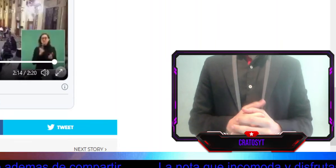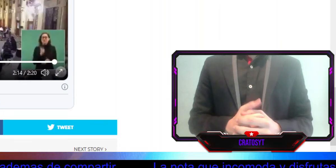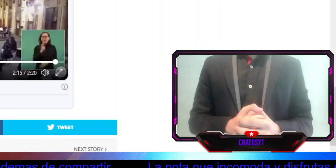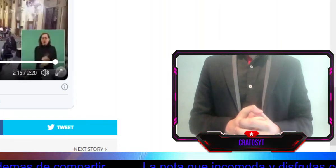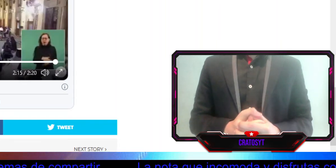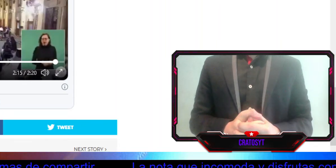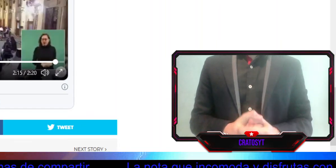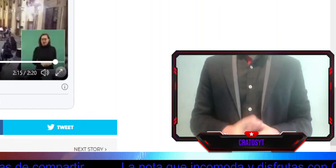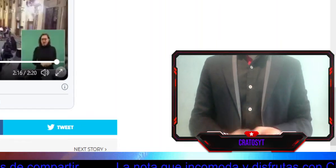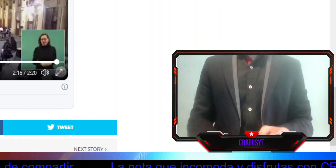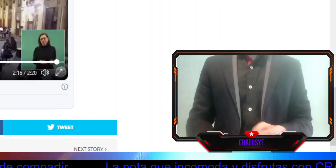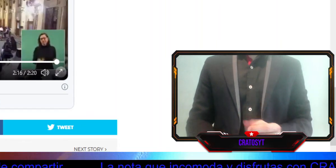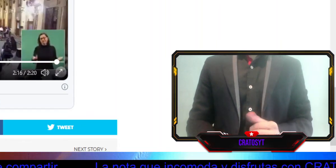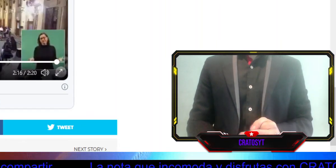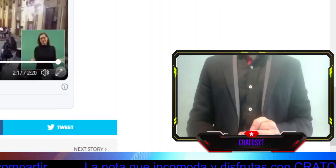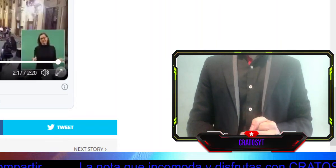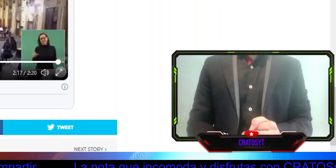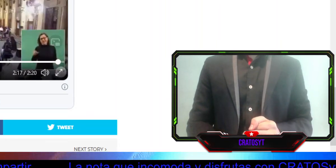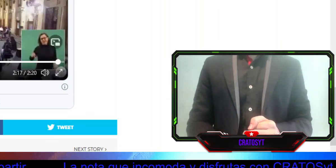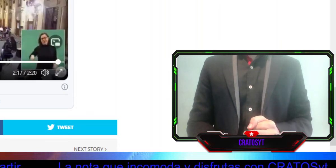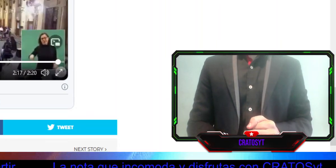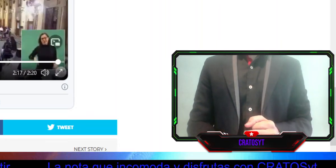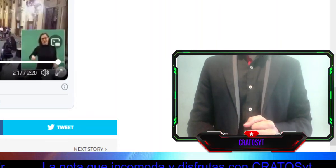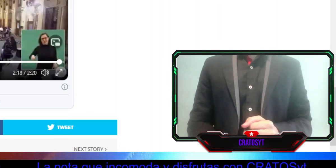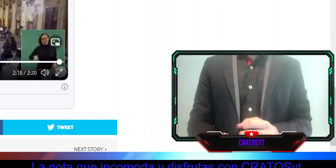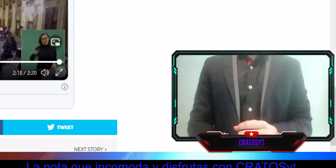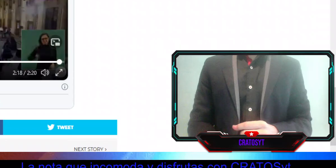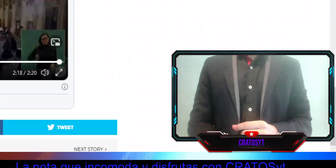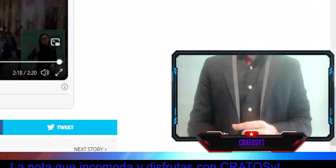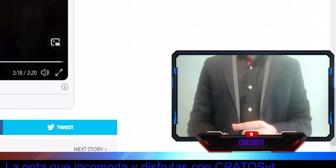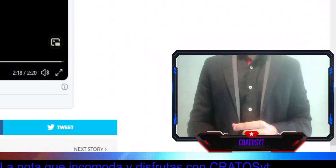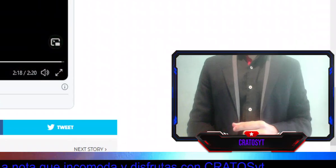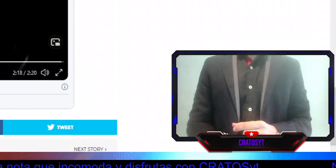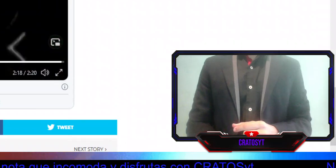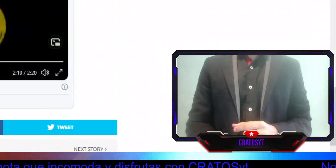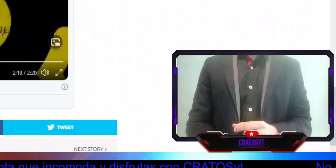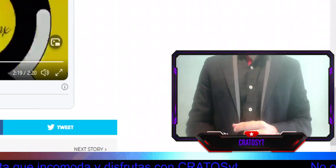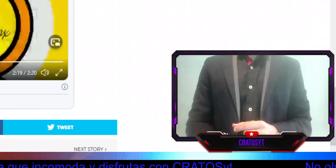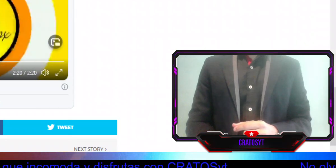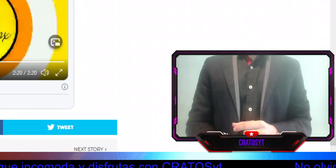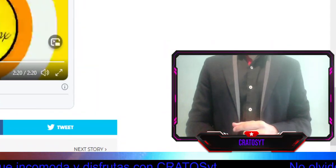del pueblo de México, propietario de las redes, no pagan la red.